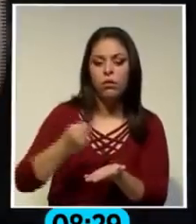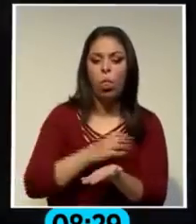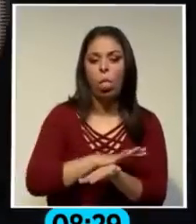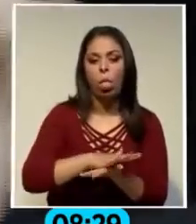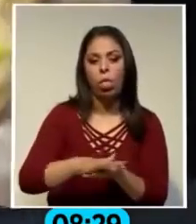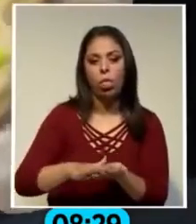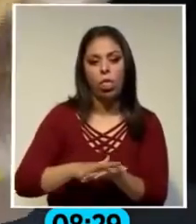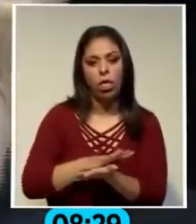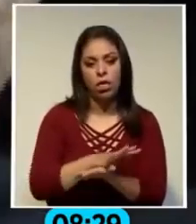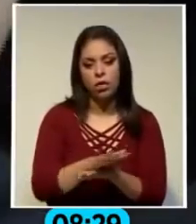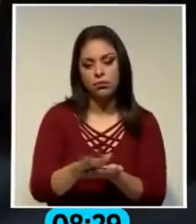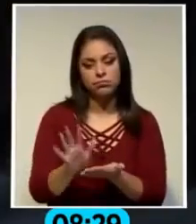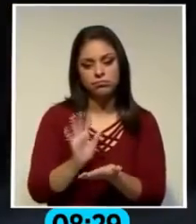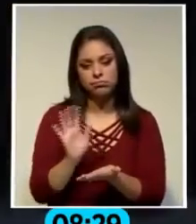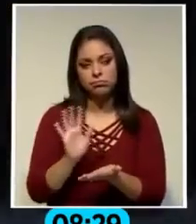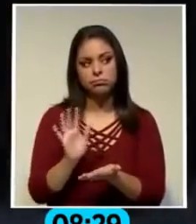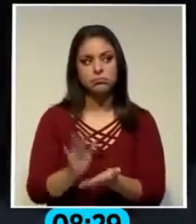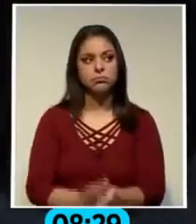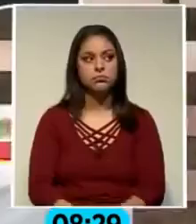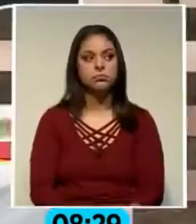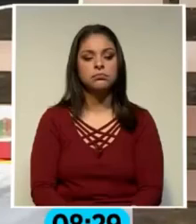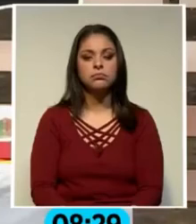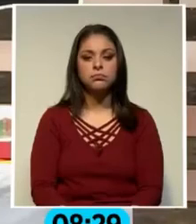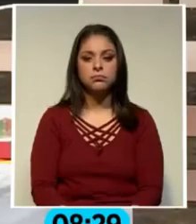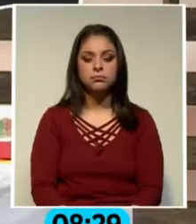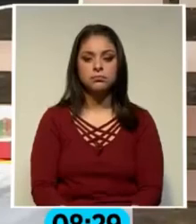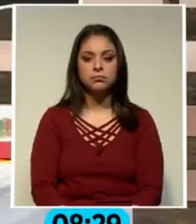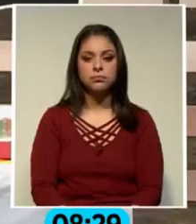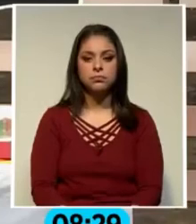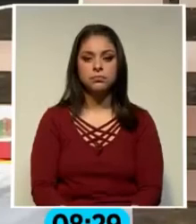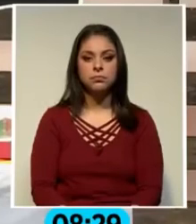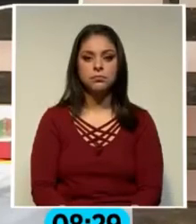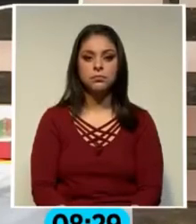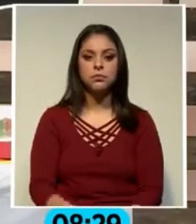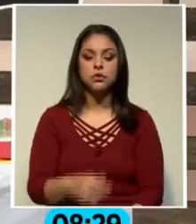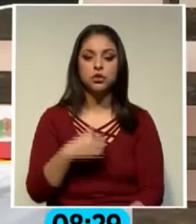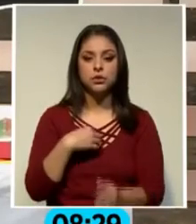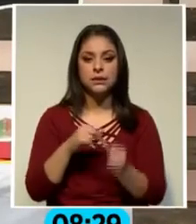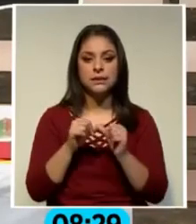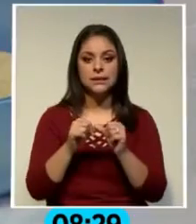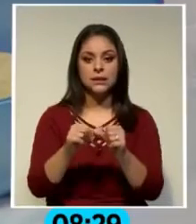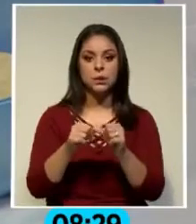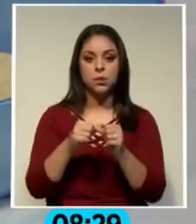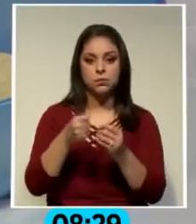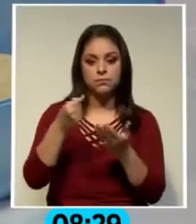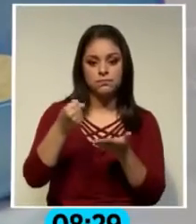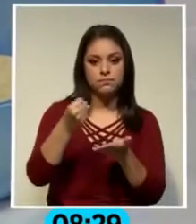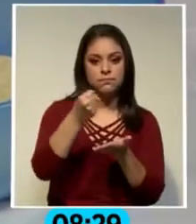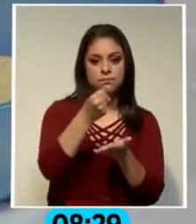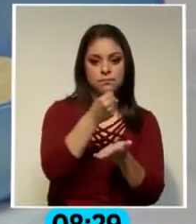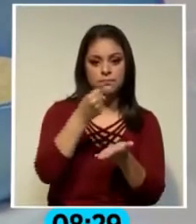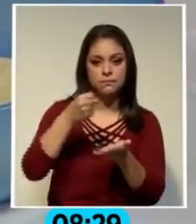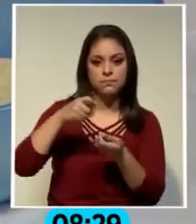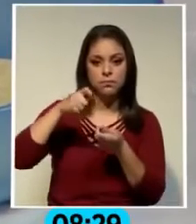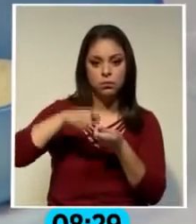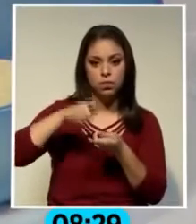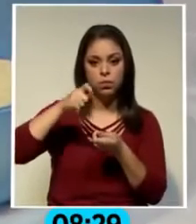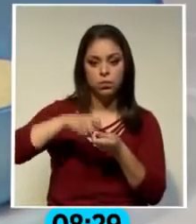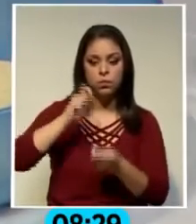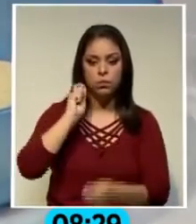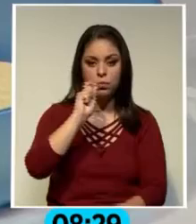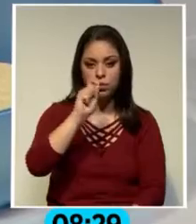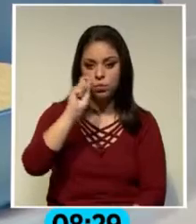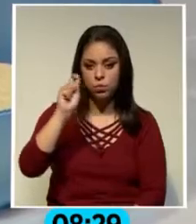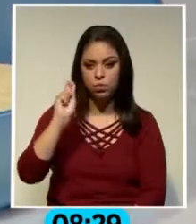Entonces, probablemente se riega, niña. Voy a limpiar un poquito acá y sigo puntillando aquí en el centro. Uy,